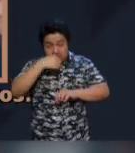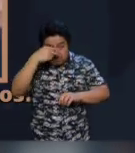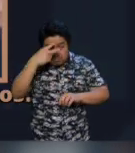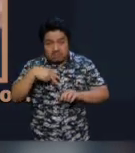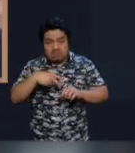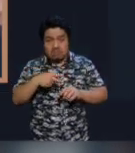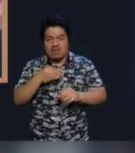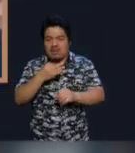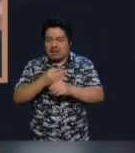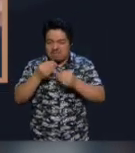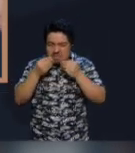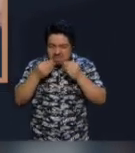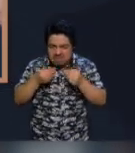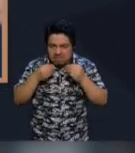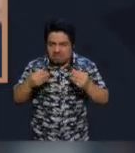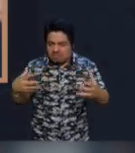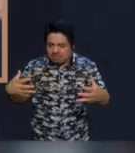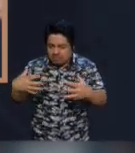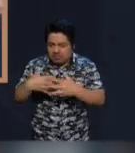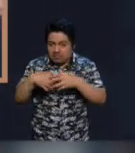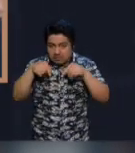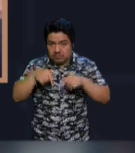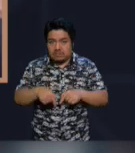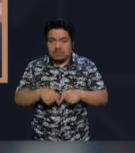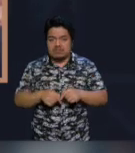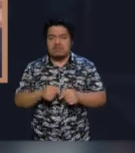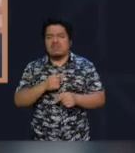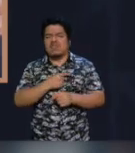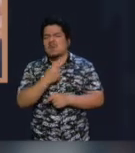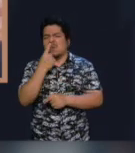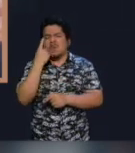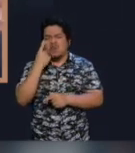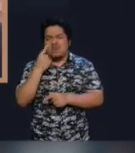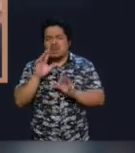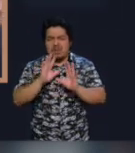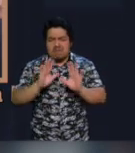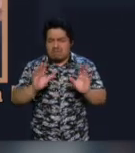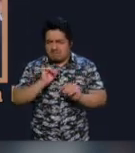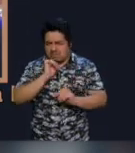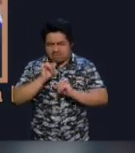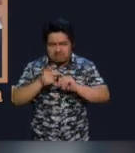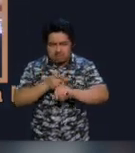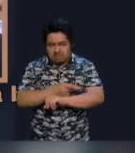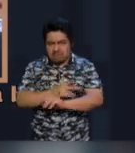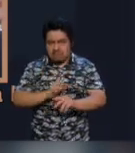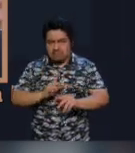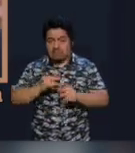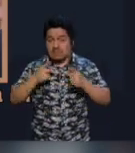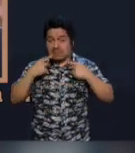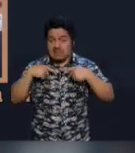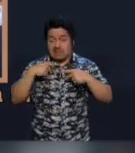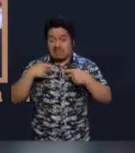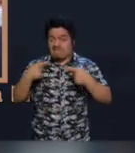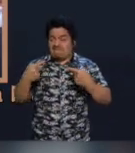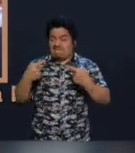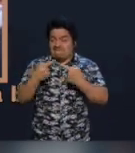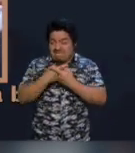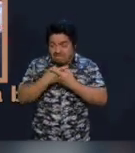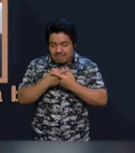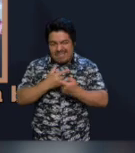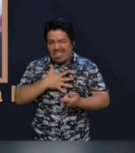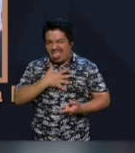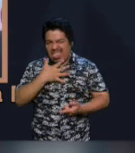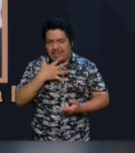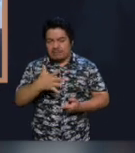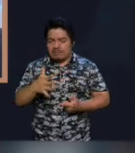están con nosotros. No se los lleva por una situación, por la incongruencia. La gente detesta la incongruencia. Entonces,